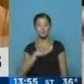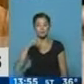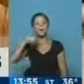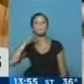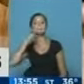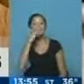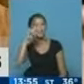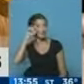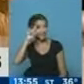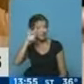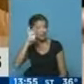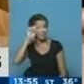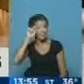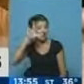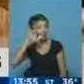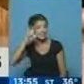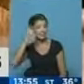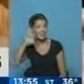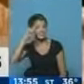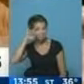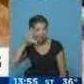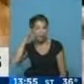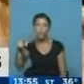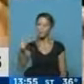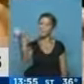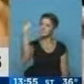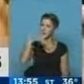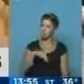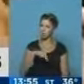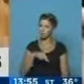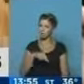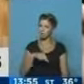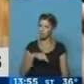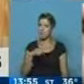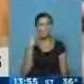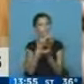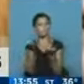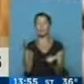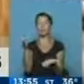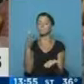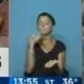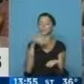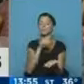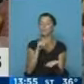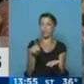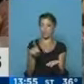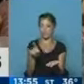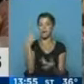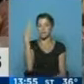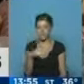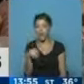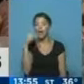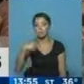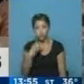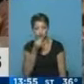del sel cuando vino a la comisión demostró que no había tomado verdadera conciencia de la implicancia de estos